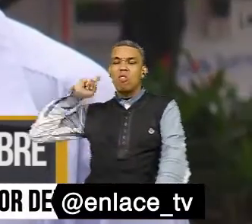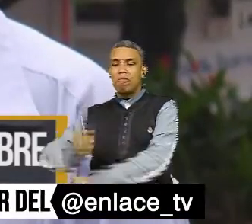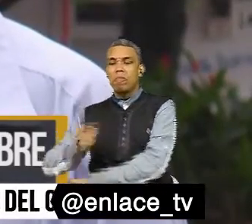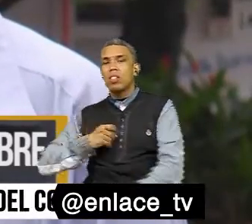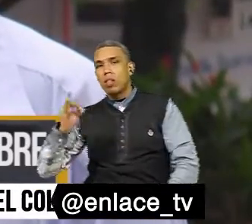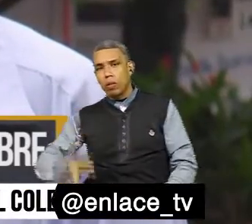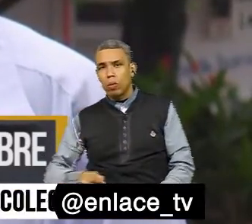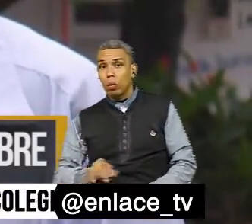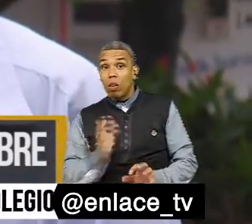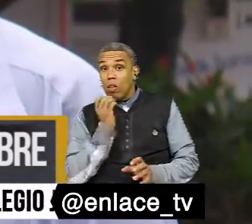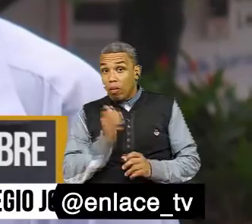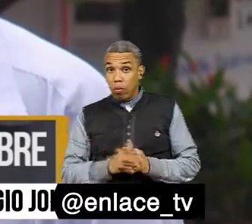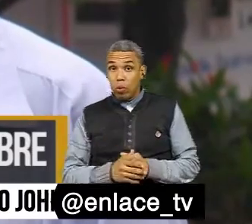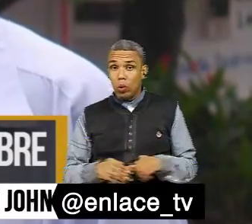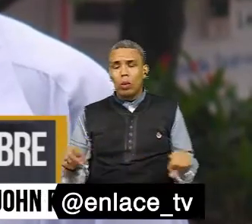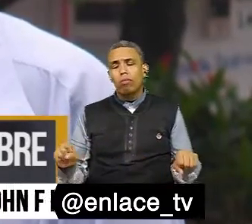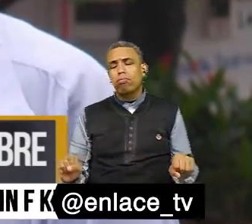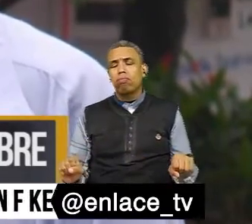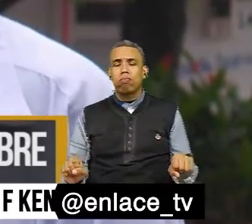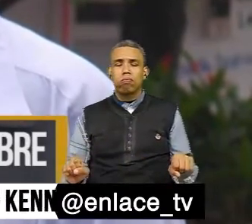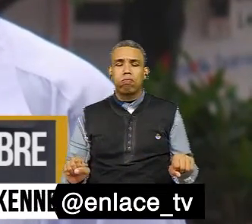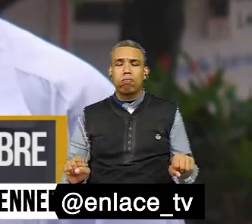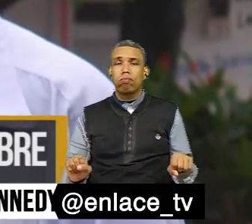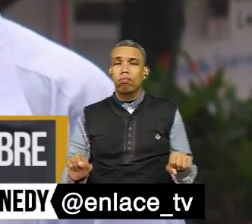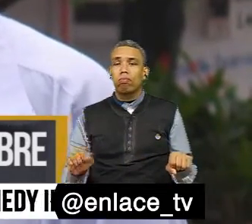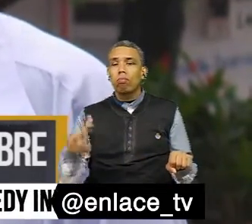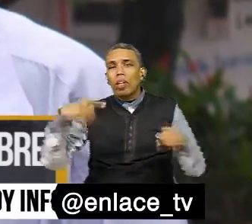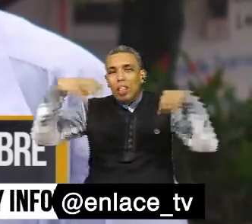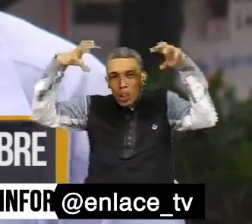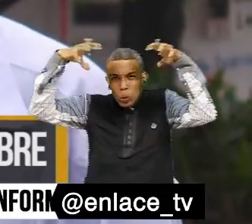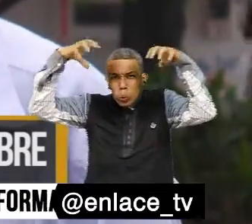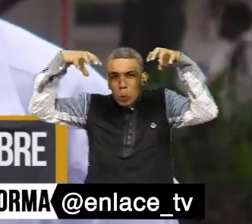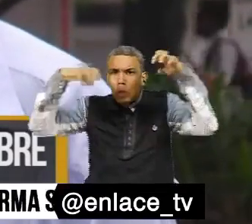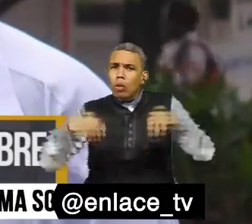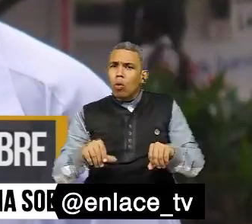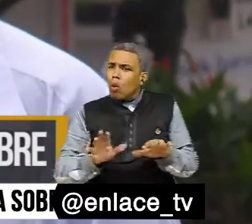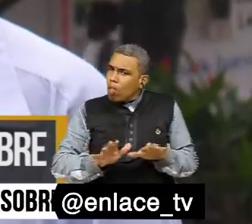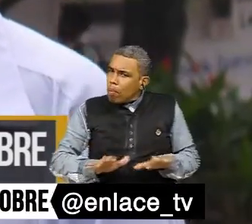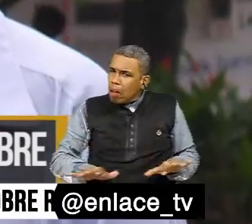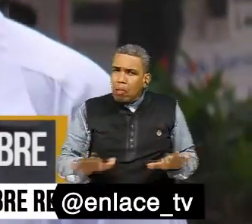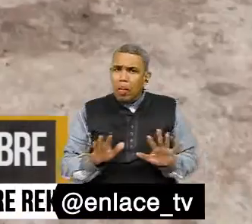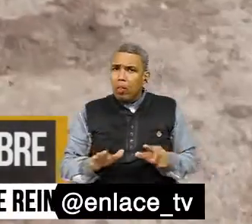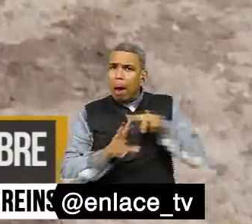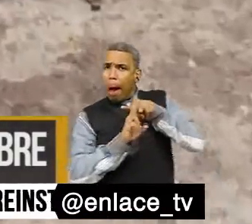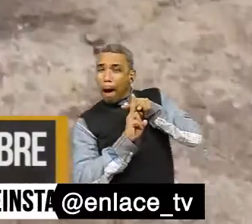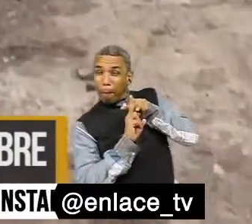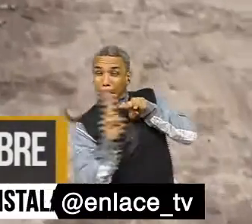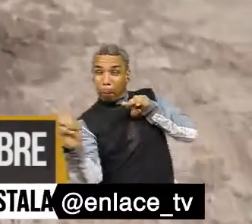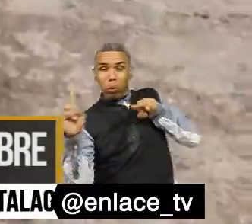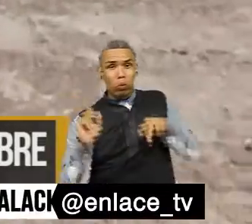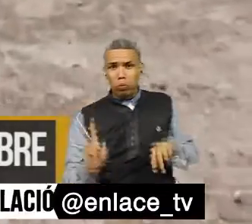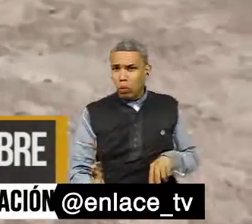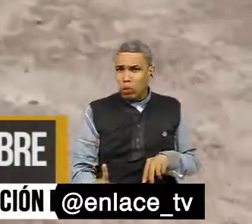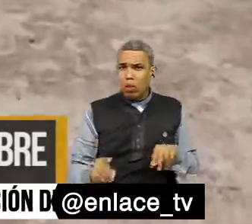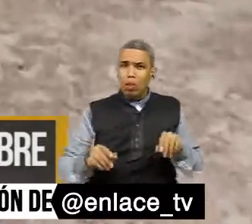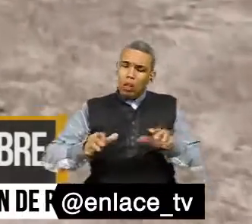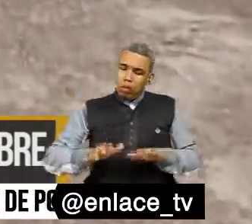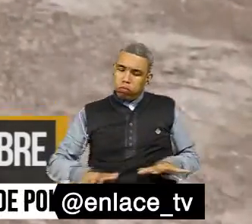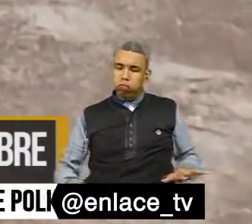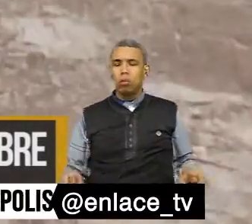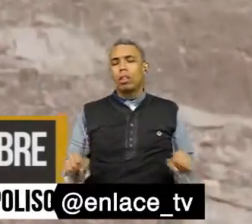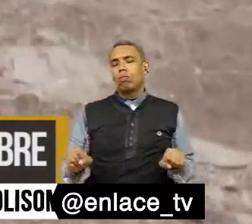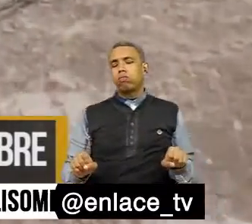gracias a Dios, como le digo, porque venía muy despacio porque estaba lloviendo y que me caí de la moto afortunadamente en el momento en que el cable